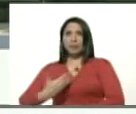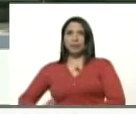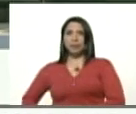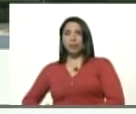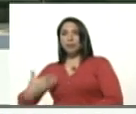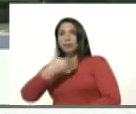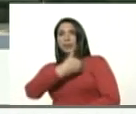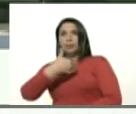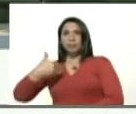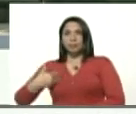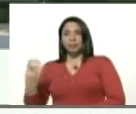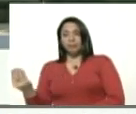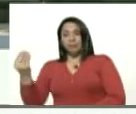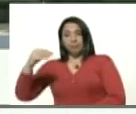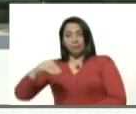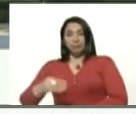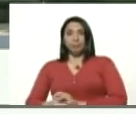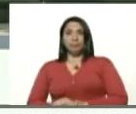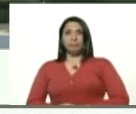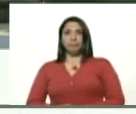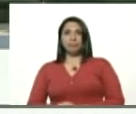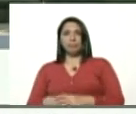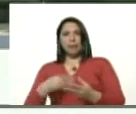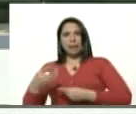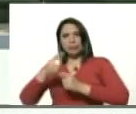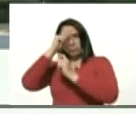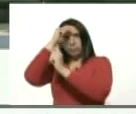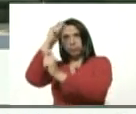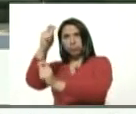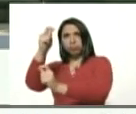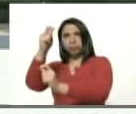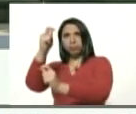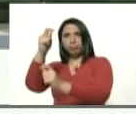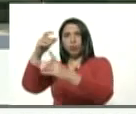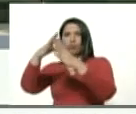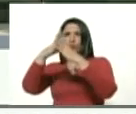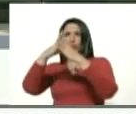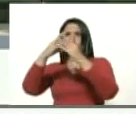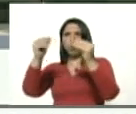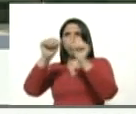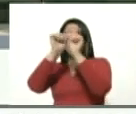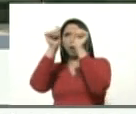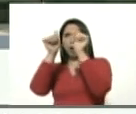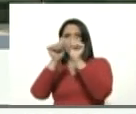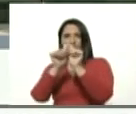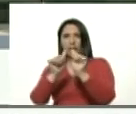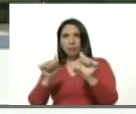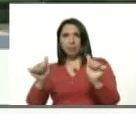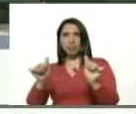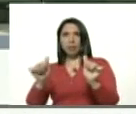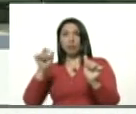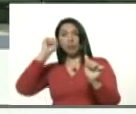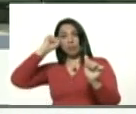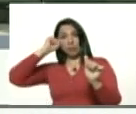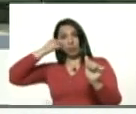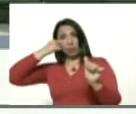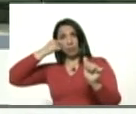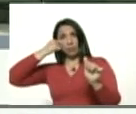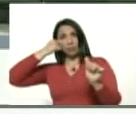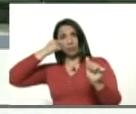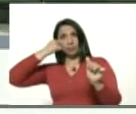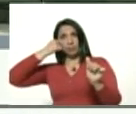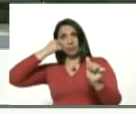quiero además hacer un reconocimiento a todos los artesanos. Recordemos que